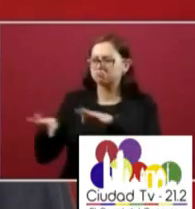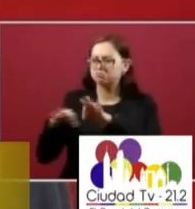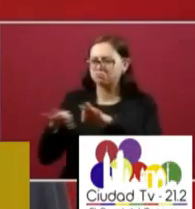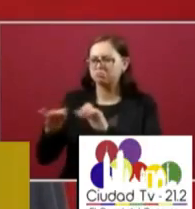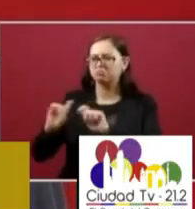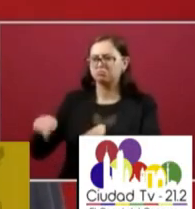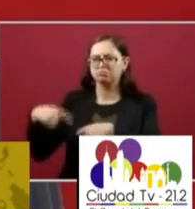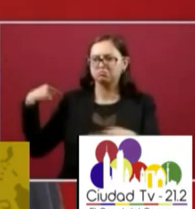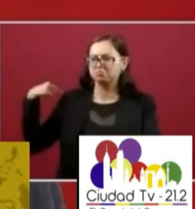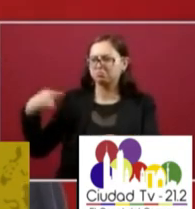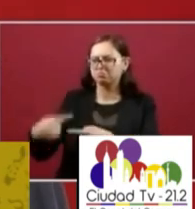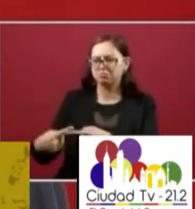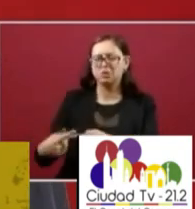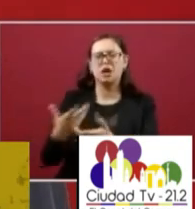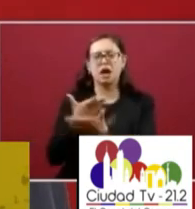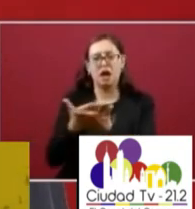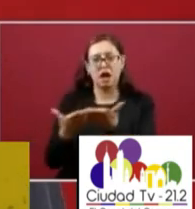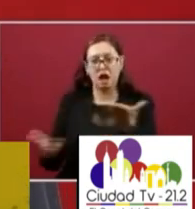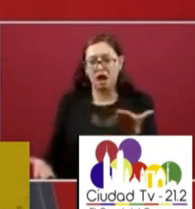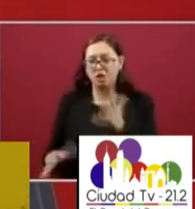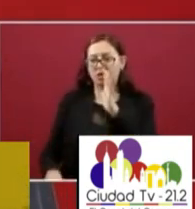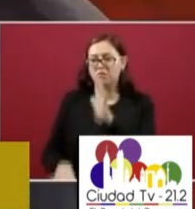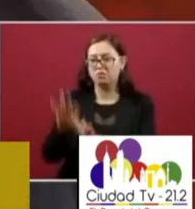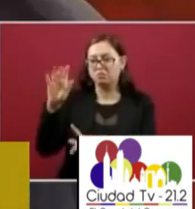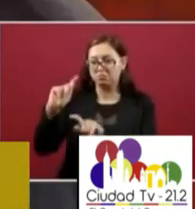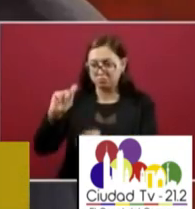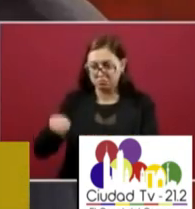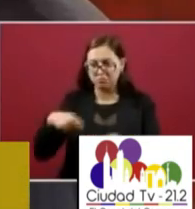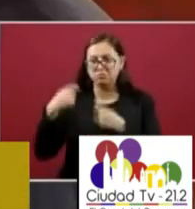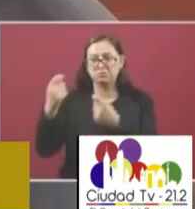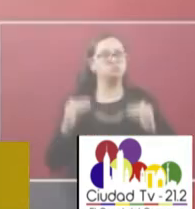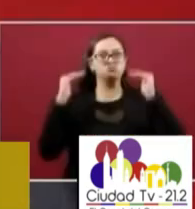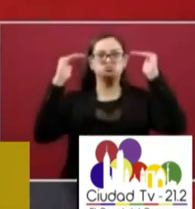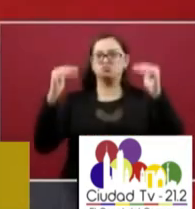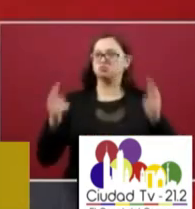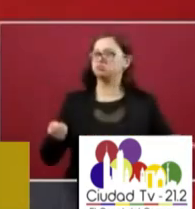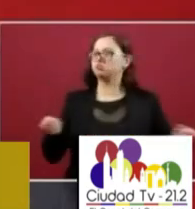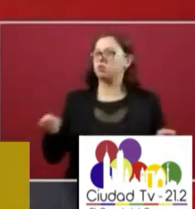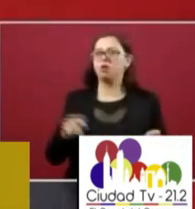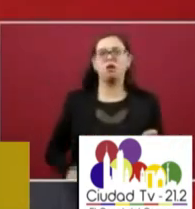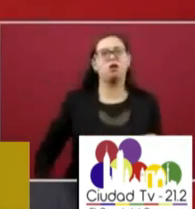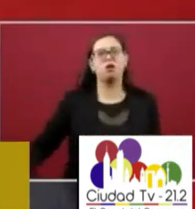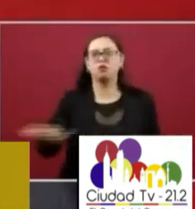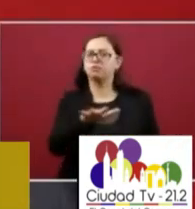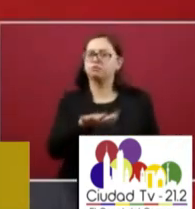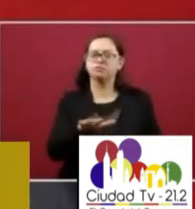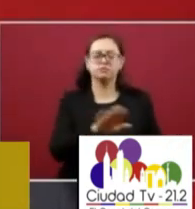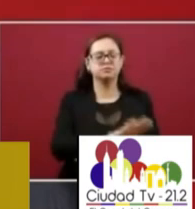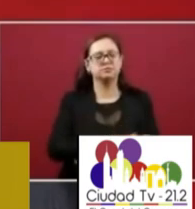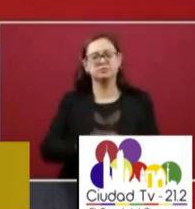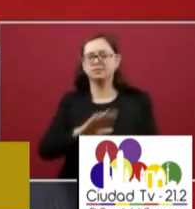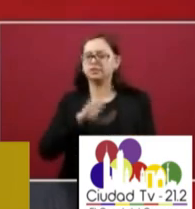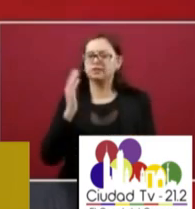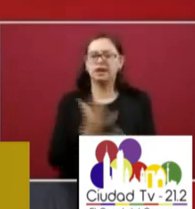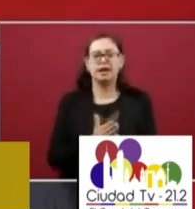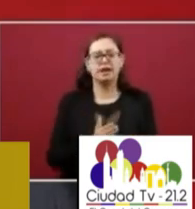se haya decidido por ella de manera democrática. No